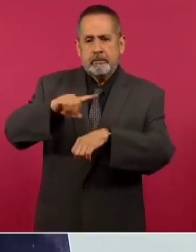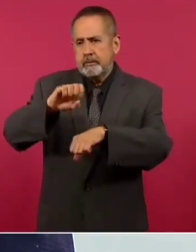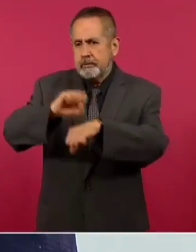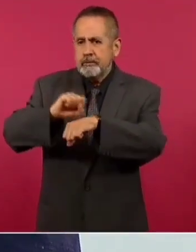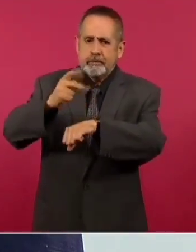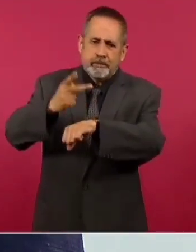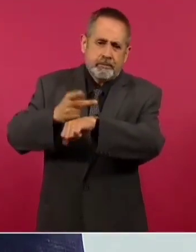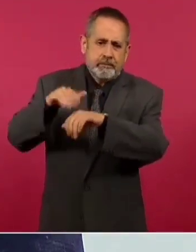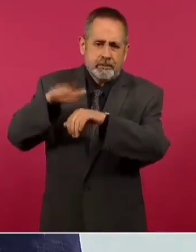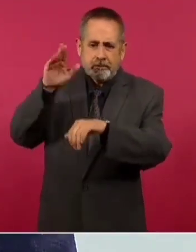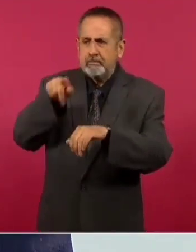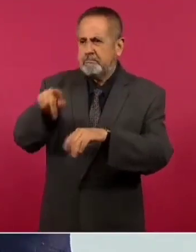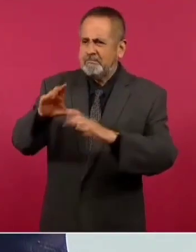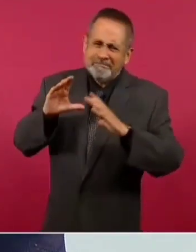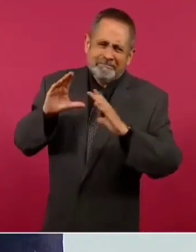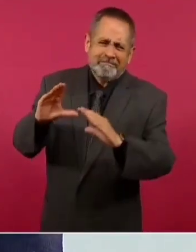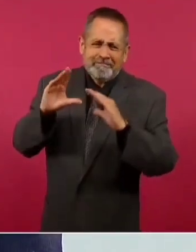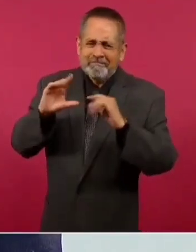media superior.